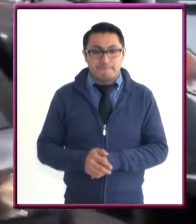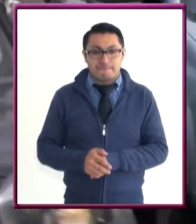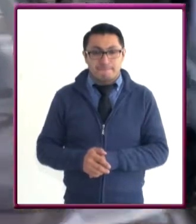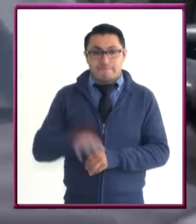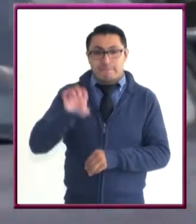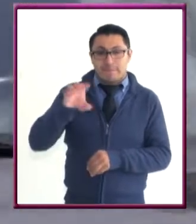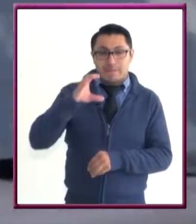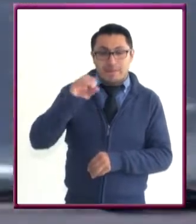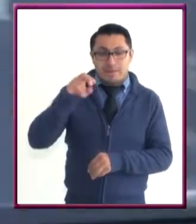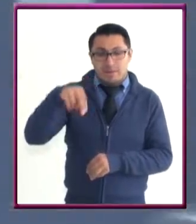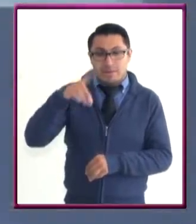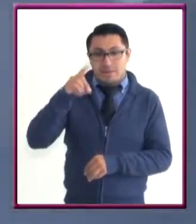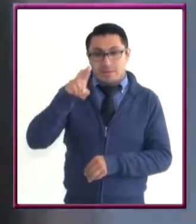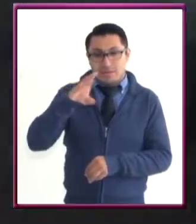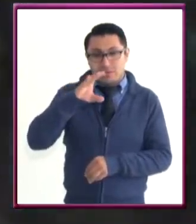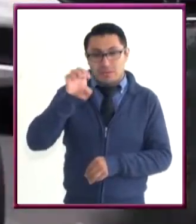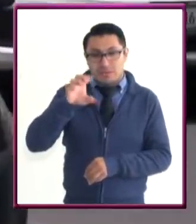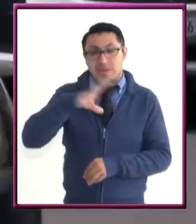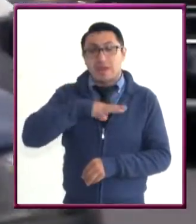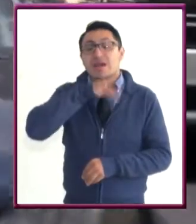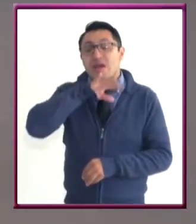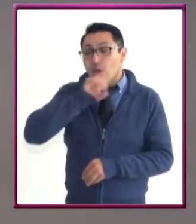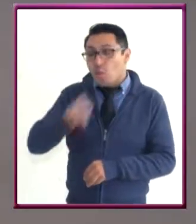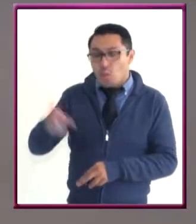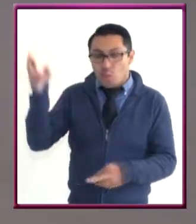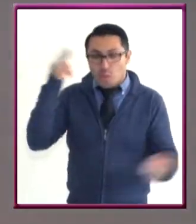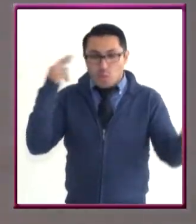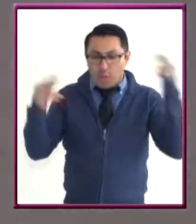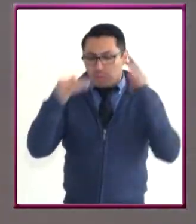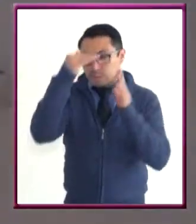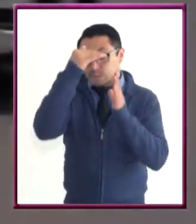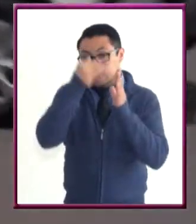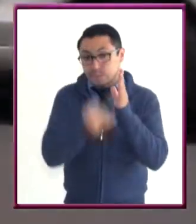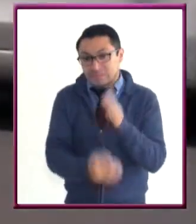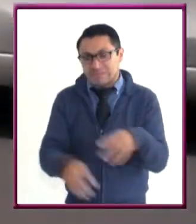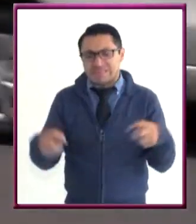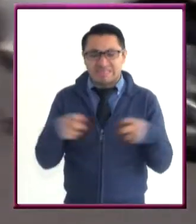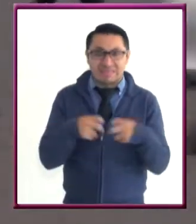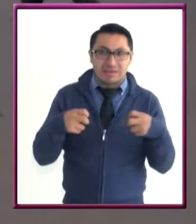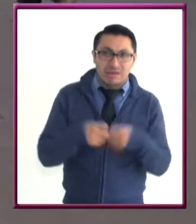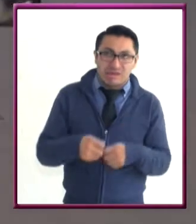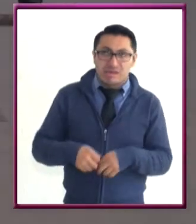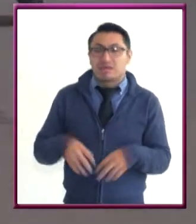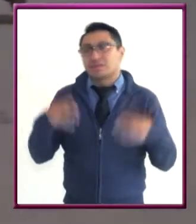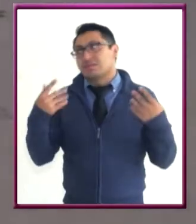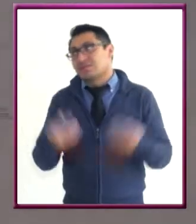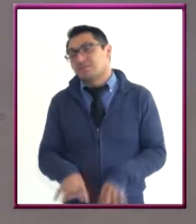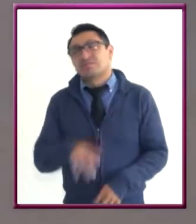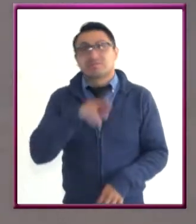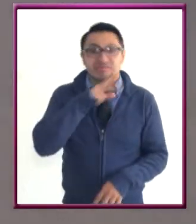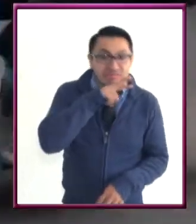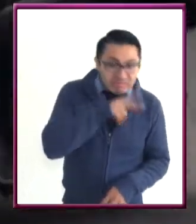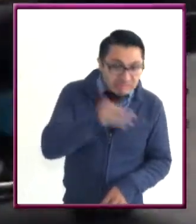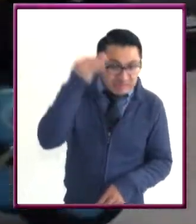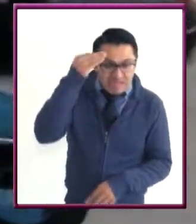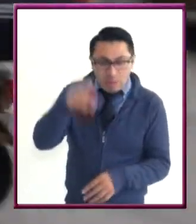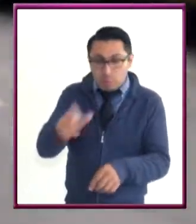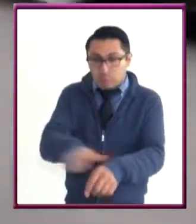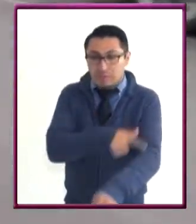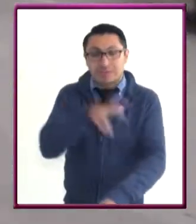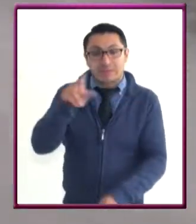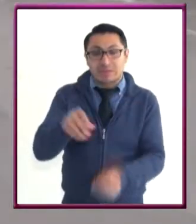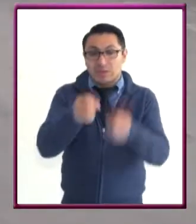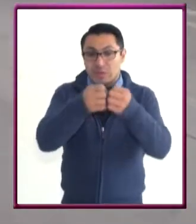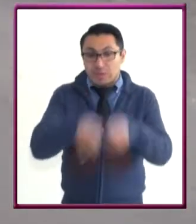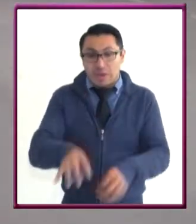Pues con Econduce se reduce la contaminación, el ruido, el estrés, el parque vehicular y los costos de traslado. Lo único que tienes que